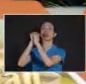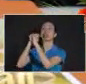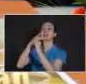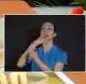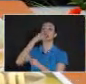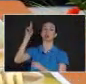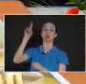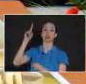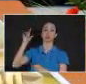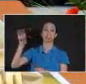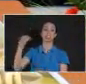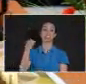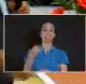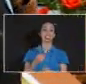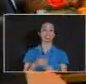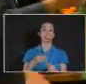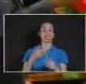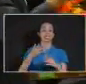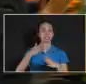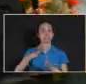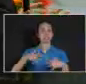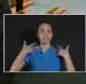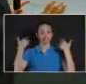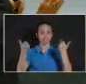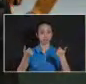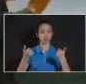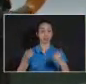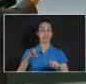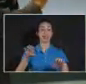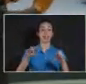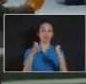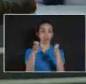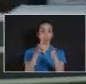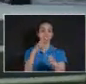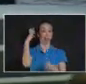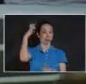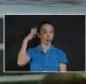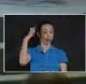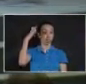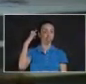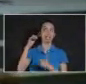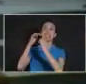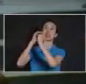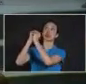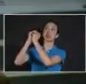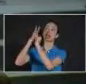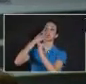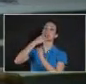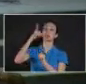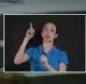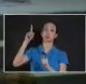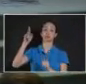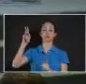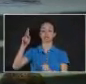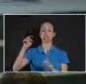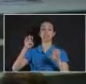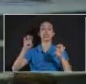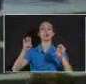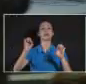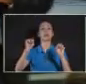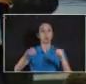sane. Y entonces el hombre de Dios, el profeta, le ruega a Dios y él puede regresar su